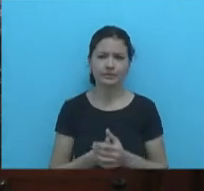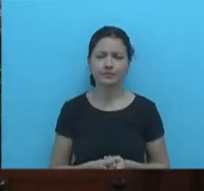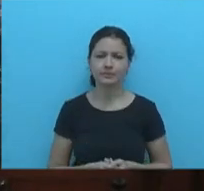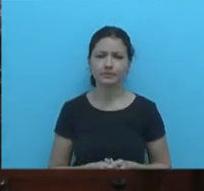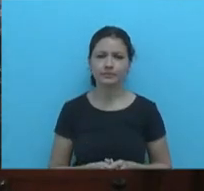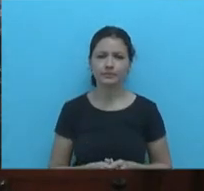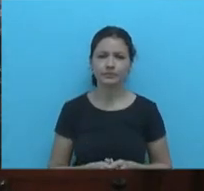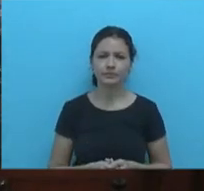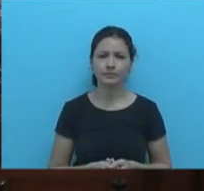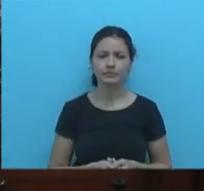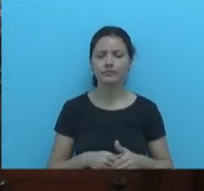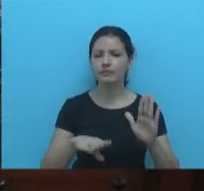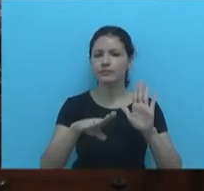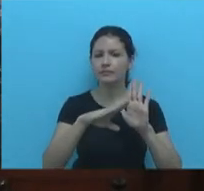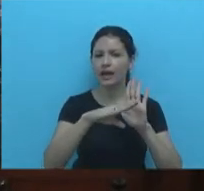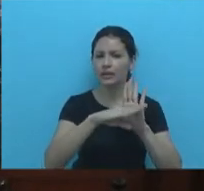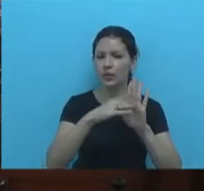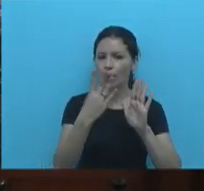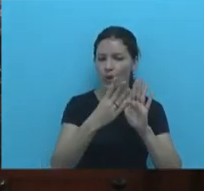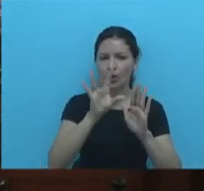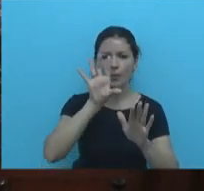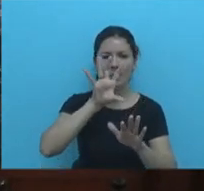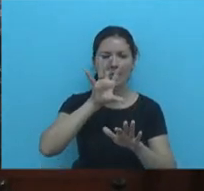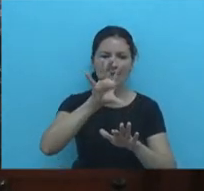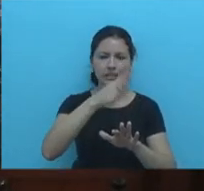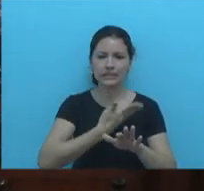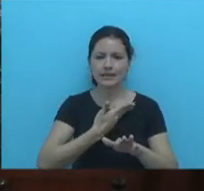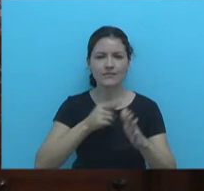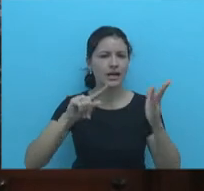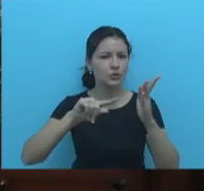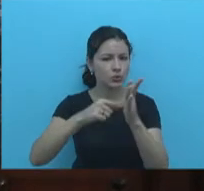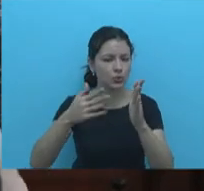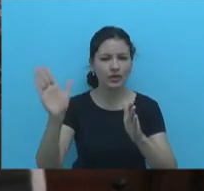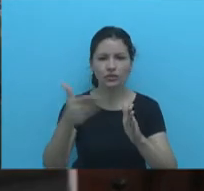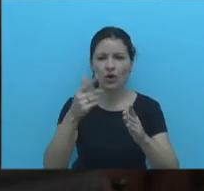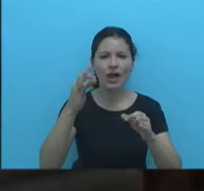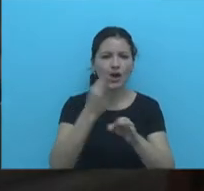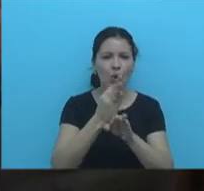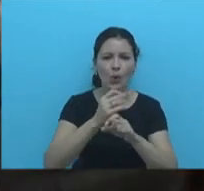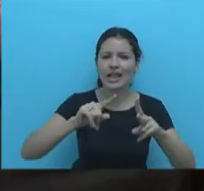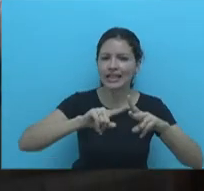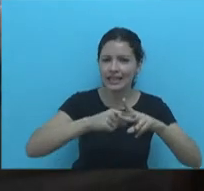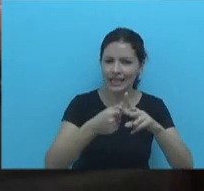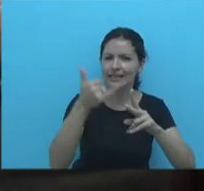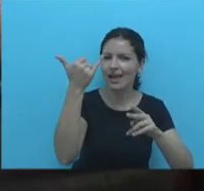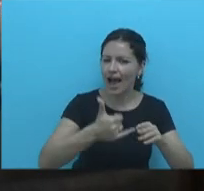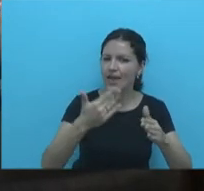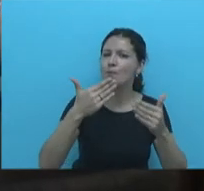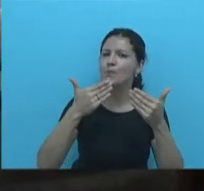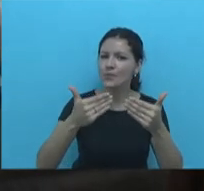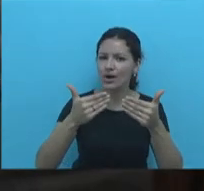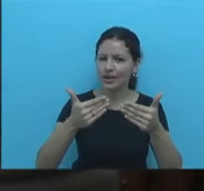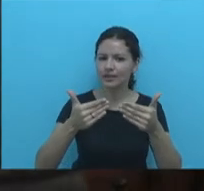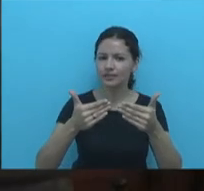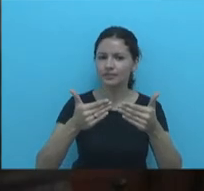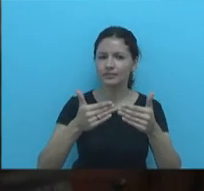4. Aplicación en todas las ciudades de la provincia donde exista una escuela técnica con infraestructura montada capaz de brindar espacio